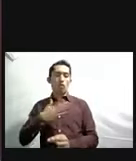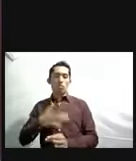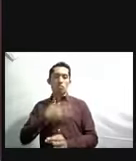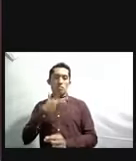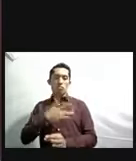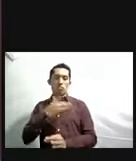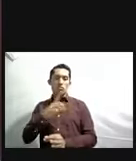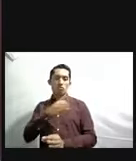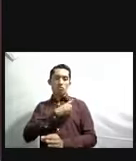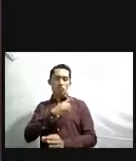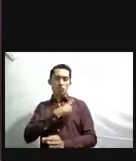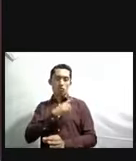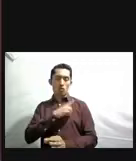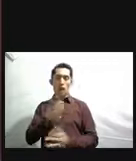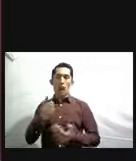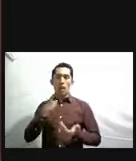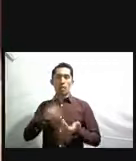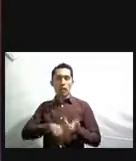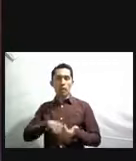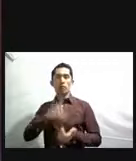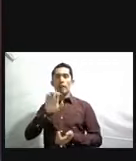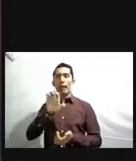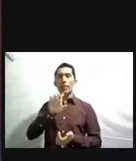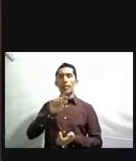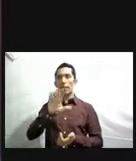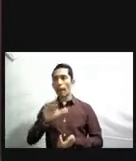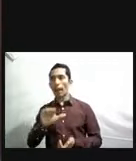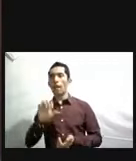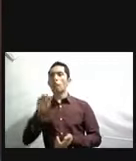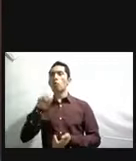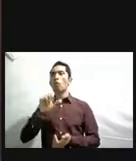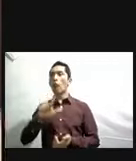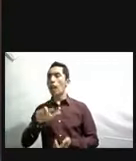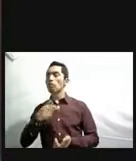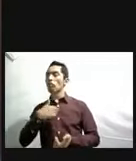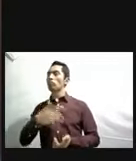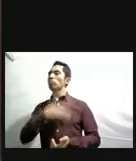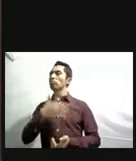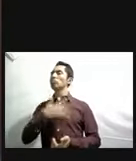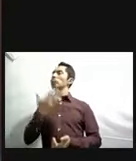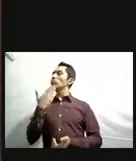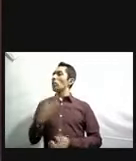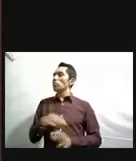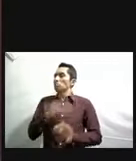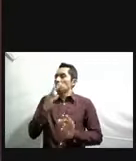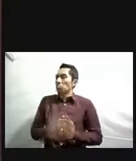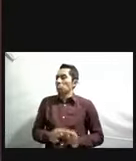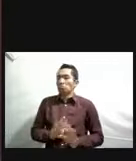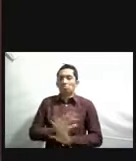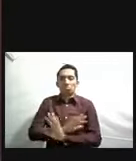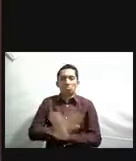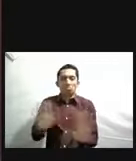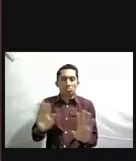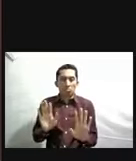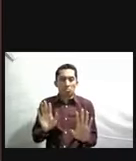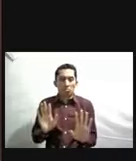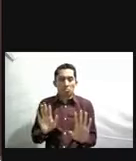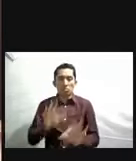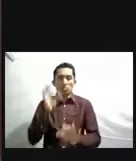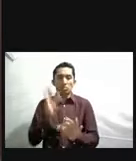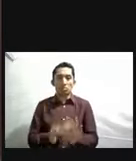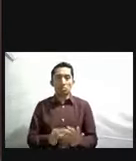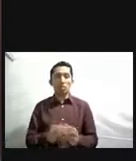mi moral y a mi ética, que esa es personal, esa depende de tu sistema de creencias, y no por